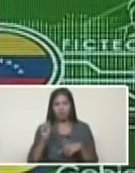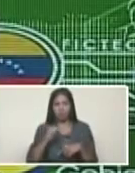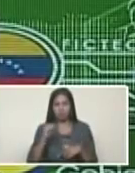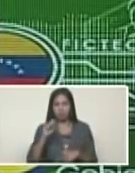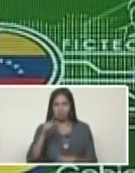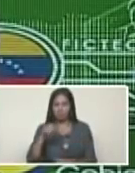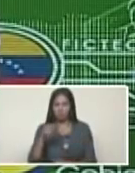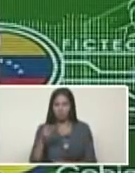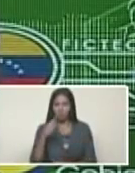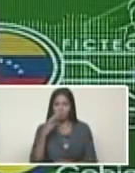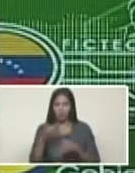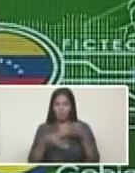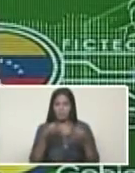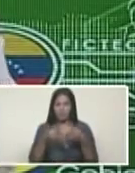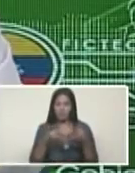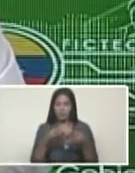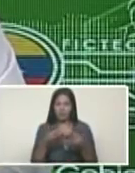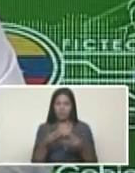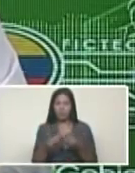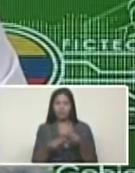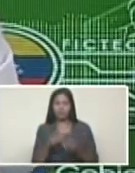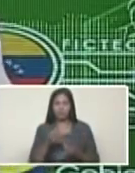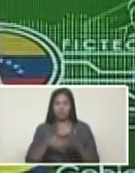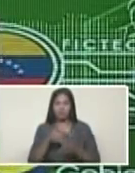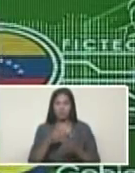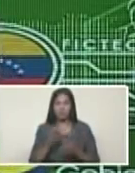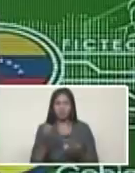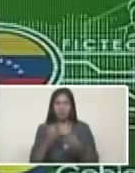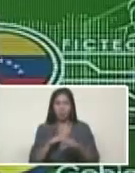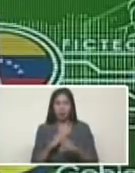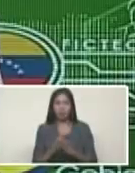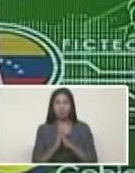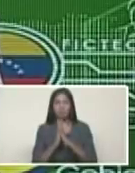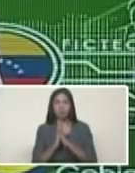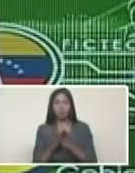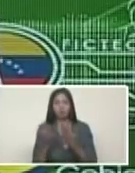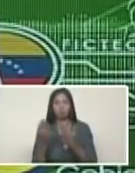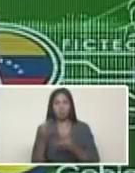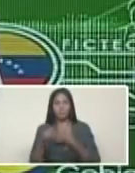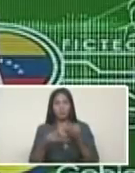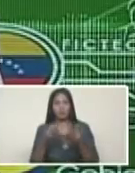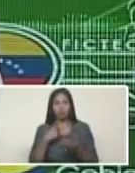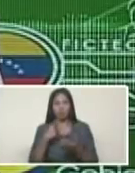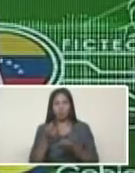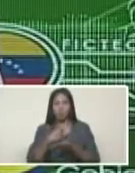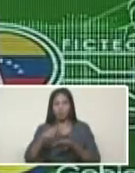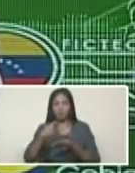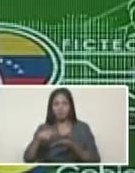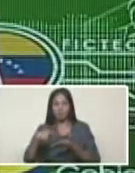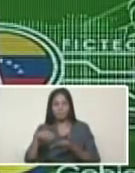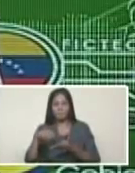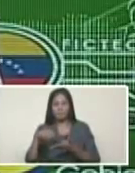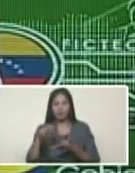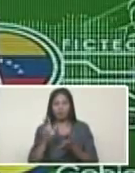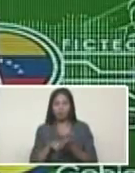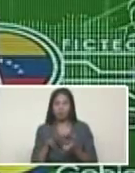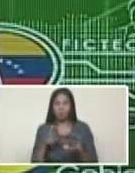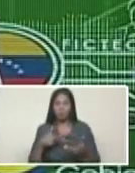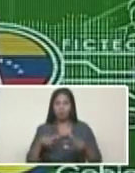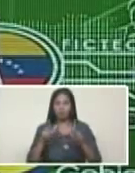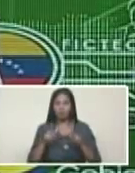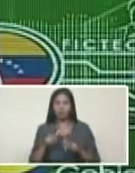Vamos a explicar y a proceder entonces a suscribir este acuerdo, general Padrino. Yo lo voy a firmar aquí autorizándolo y